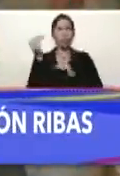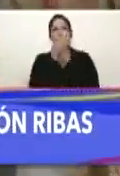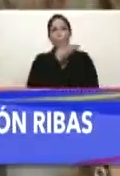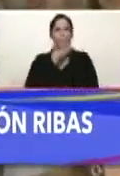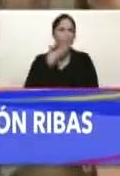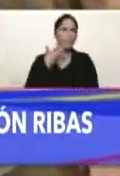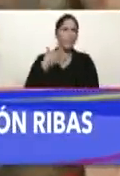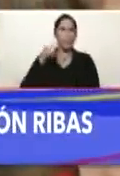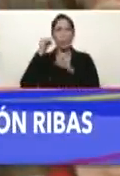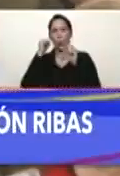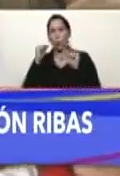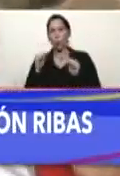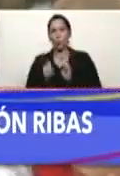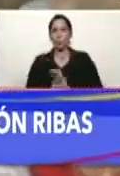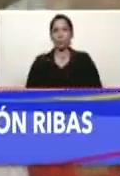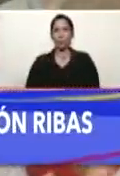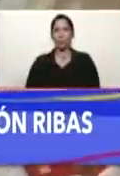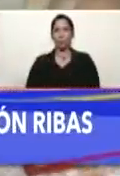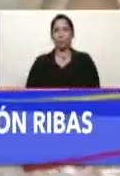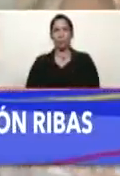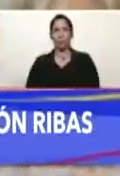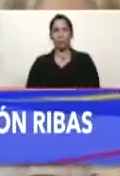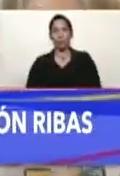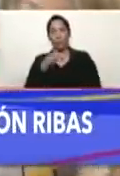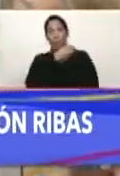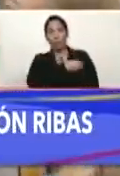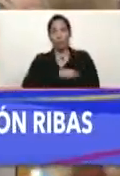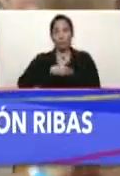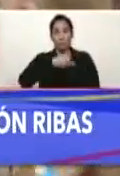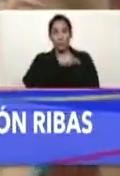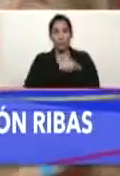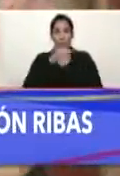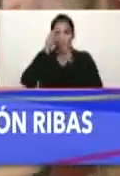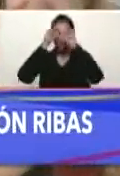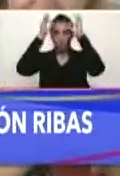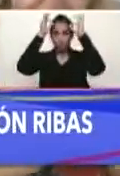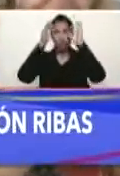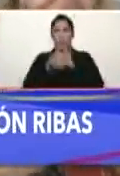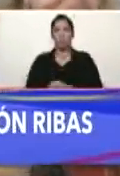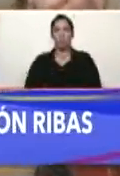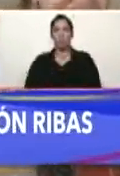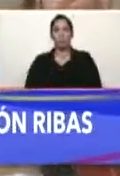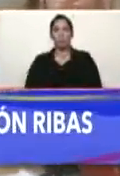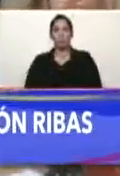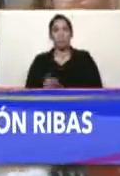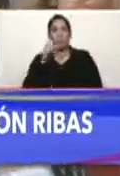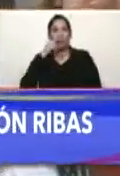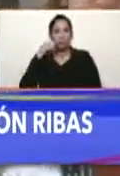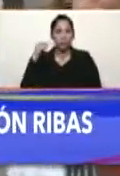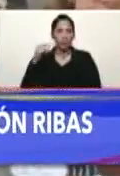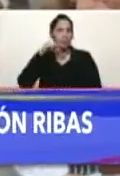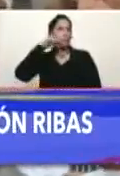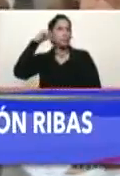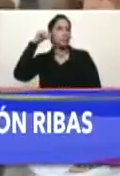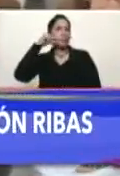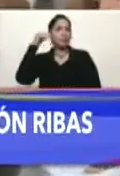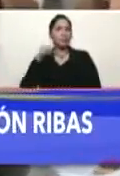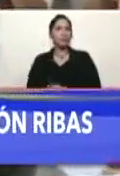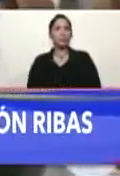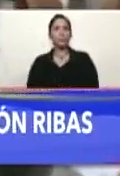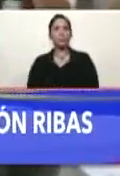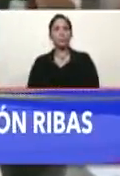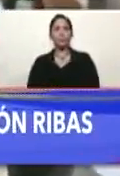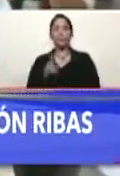mejorar a través de la misión Robinson, la misión Rivas, la misión Sucre,